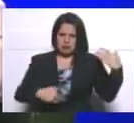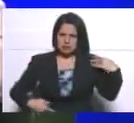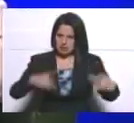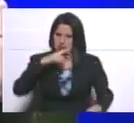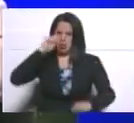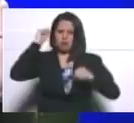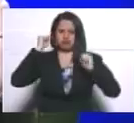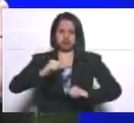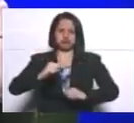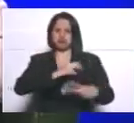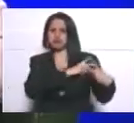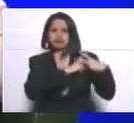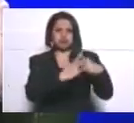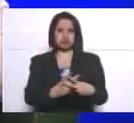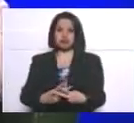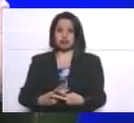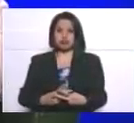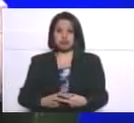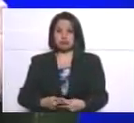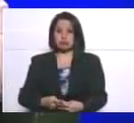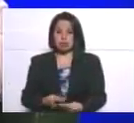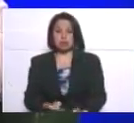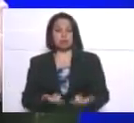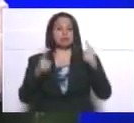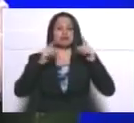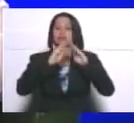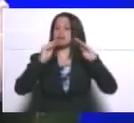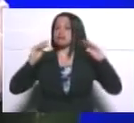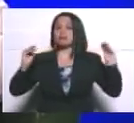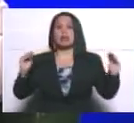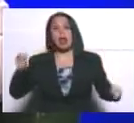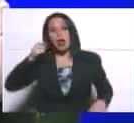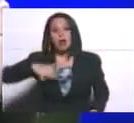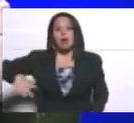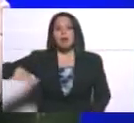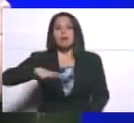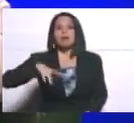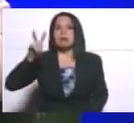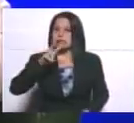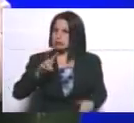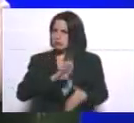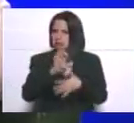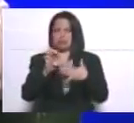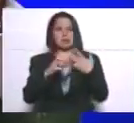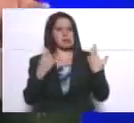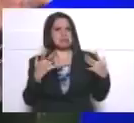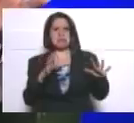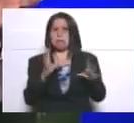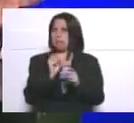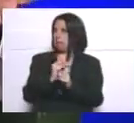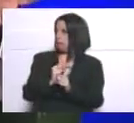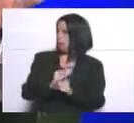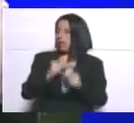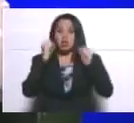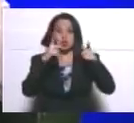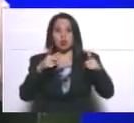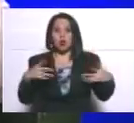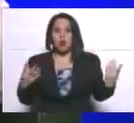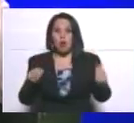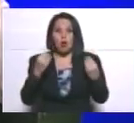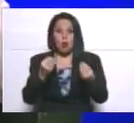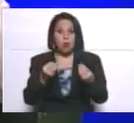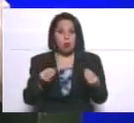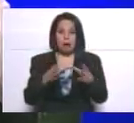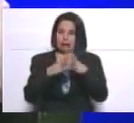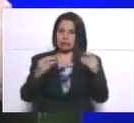con valentía y con audacia convocó al pueblo de Venezuela. Una estrategia que nadie se la esperaba, que sorprendió no solamente